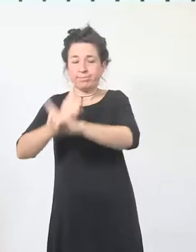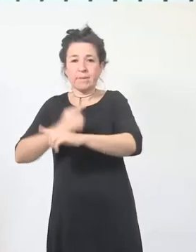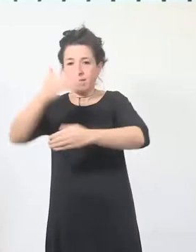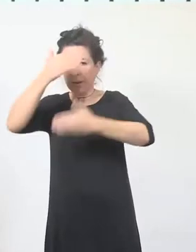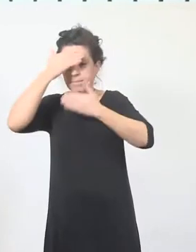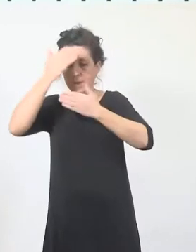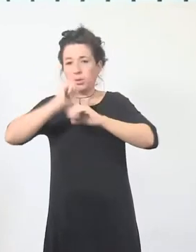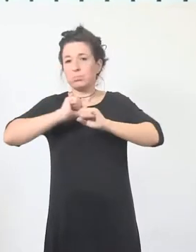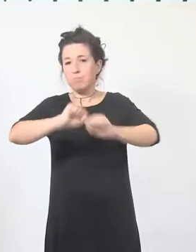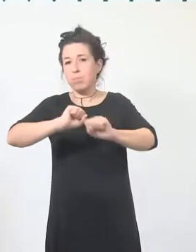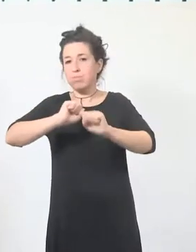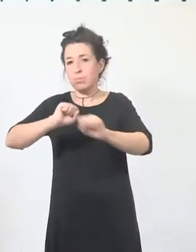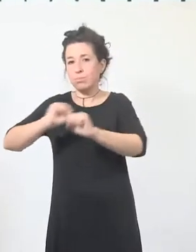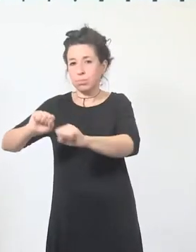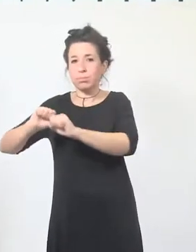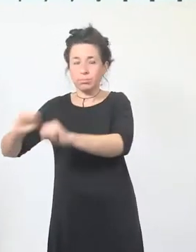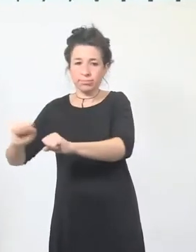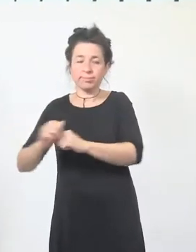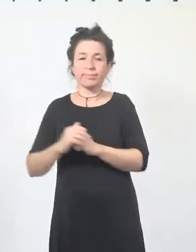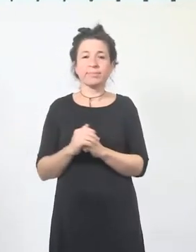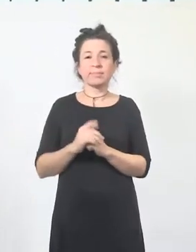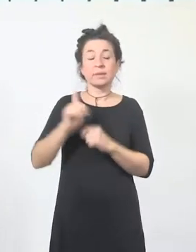Marruecos. Estuvimos